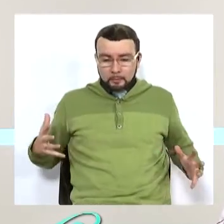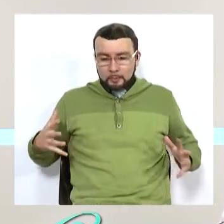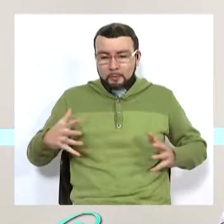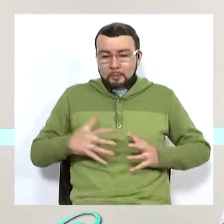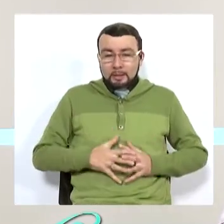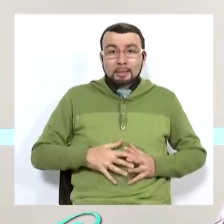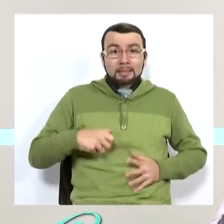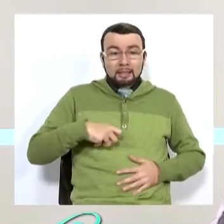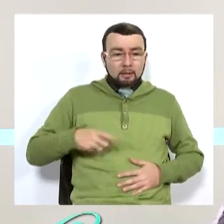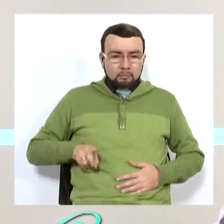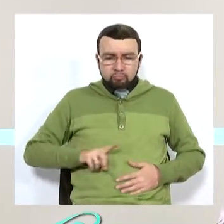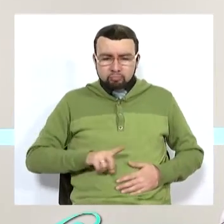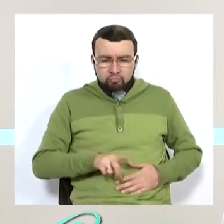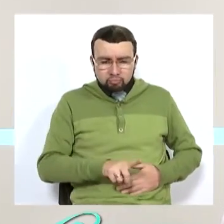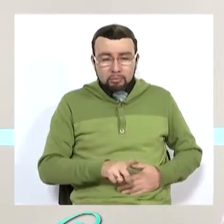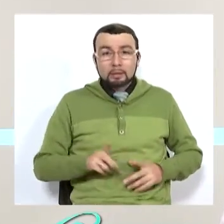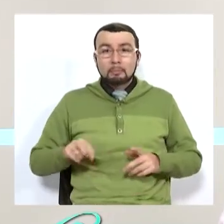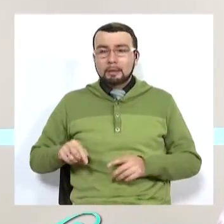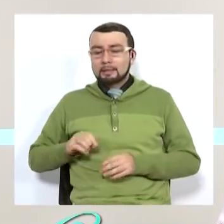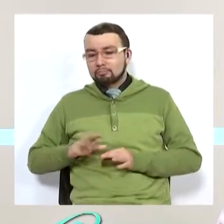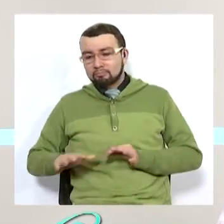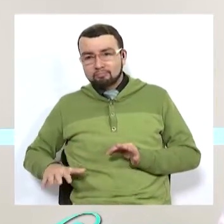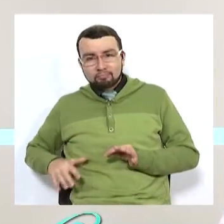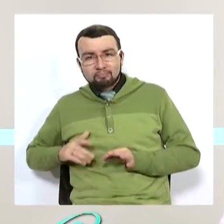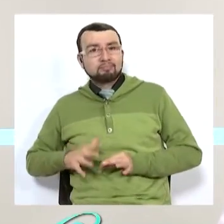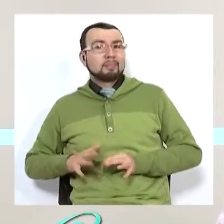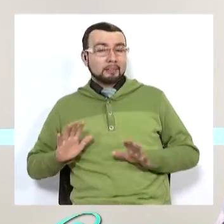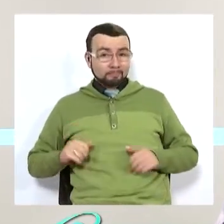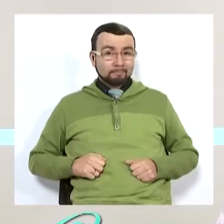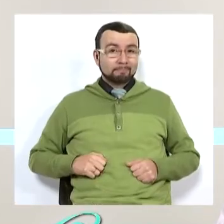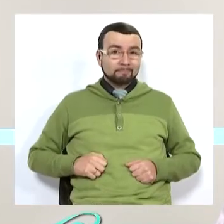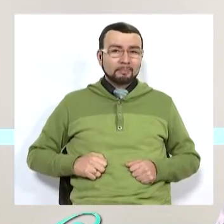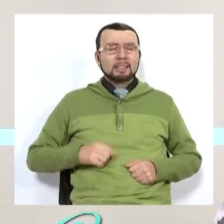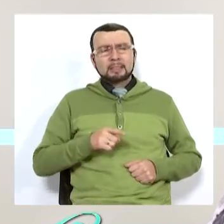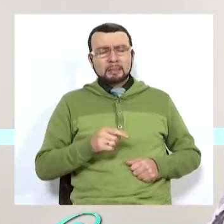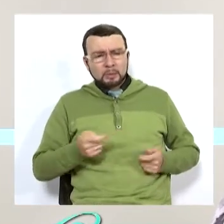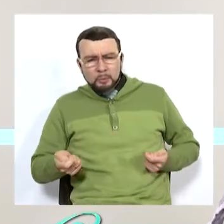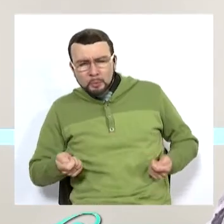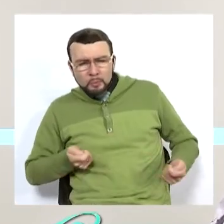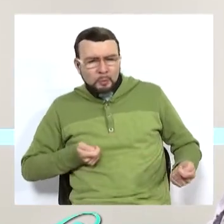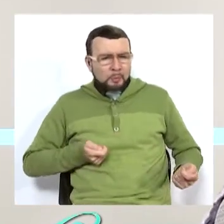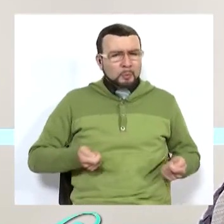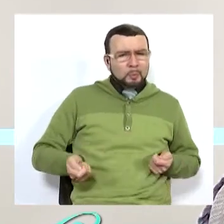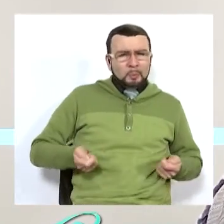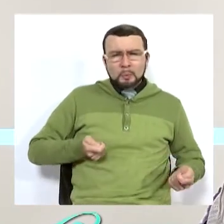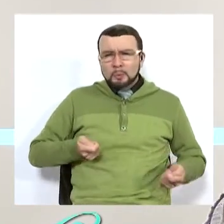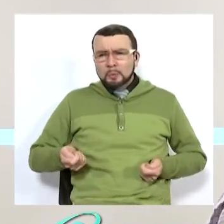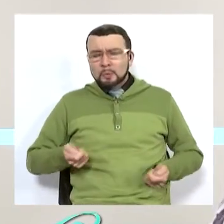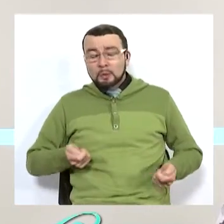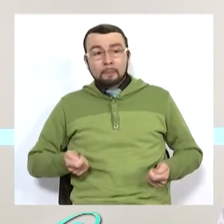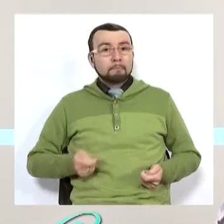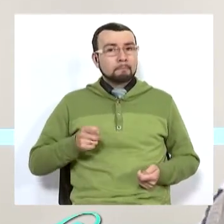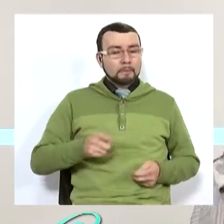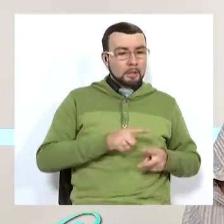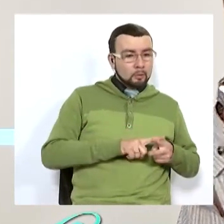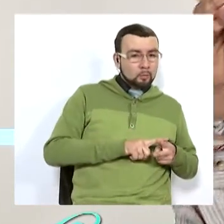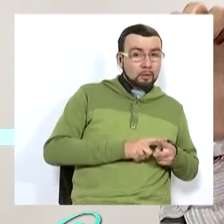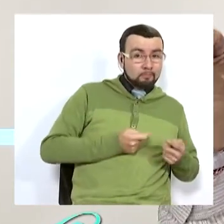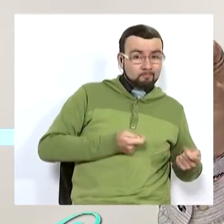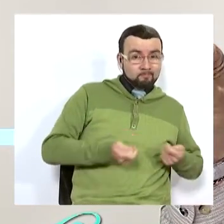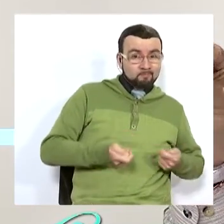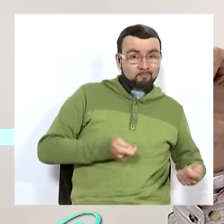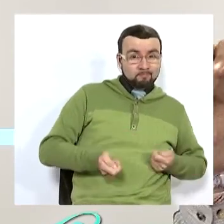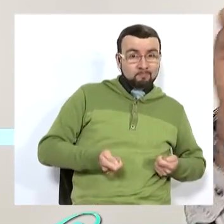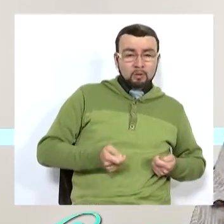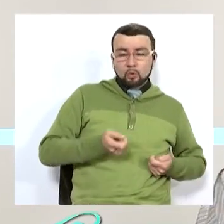tiene parásitos y tiene bacterias. Entonces son pacientes delicados que hay que tratarlos desde los dos puntos de vista,